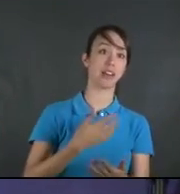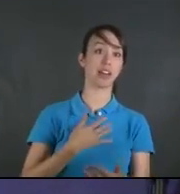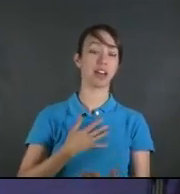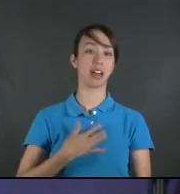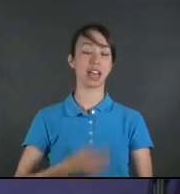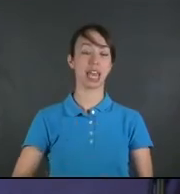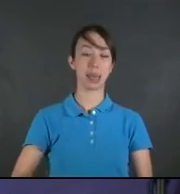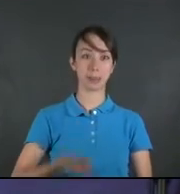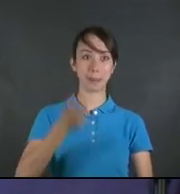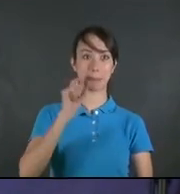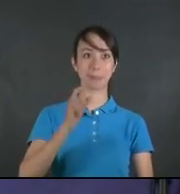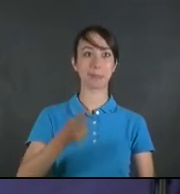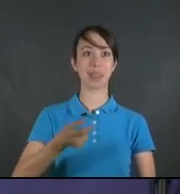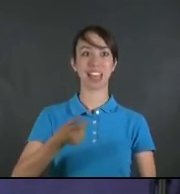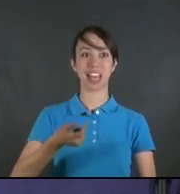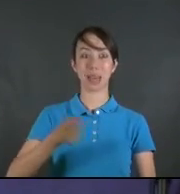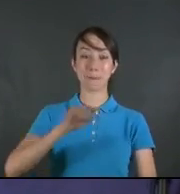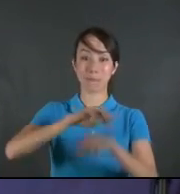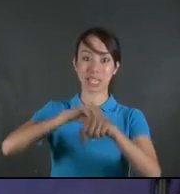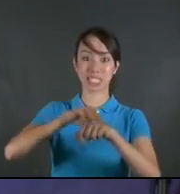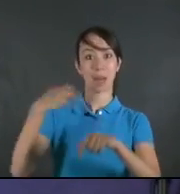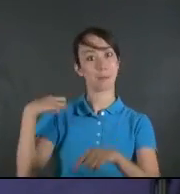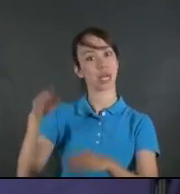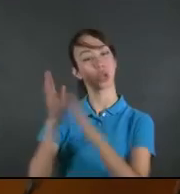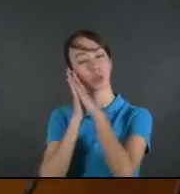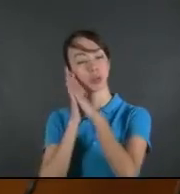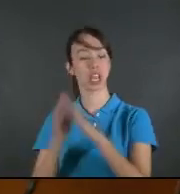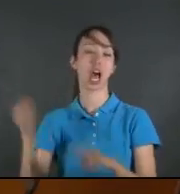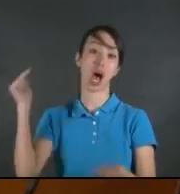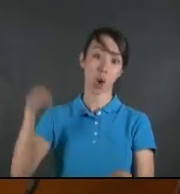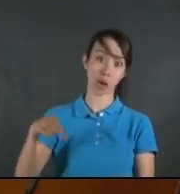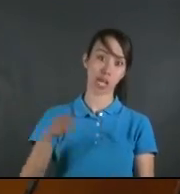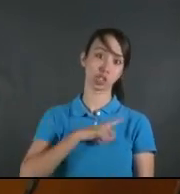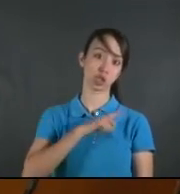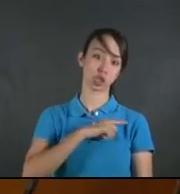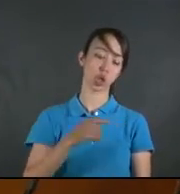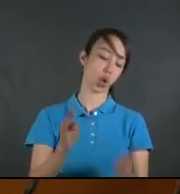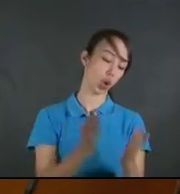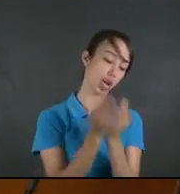lorace pá y en todos lo Hoy No hoy solo abro la Biblia me